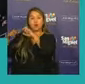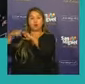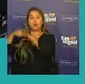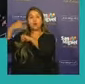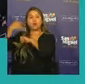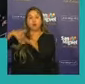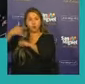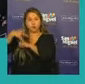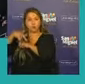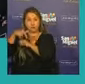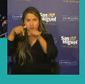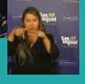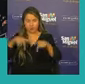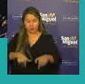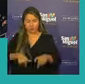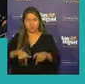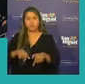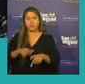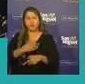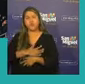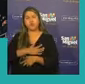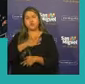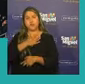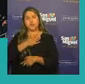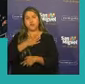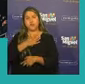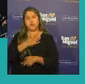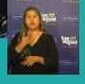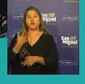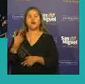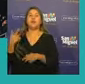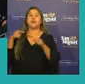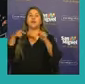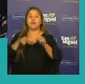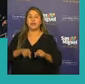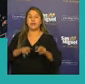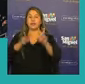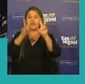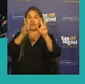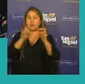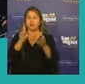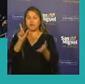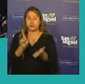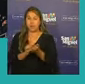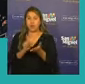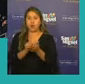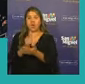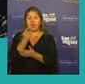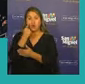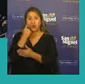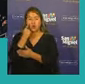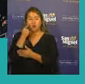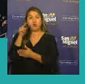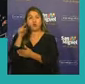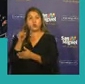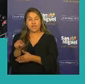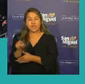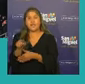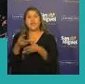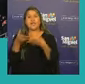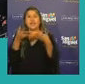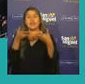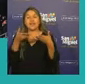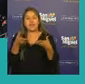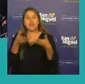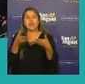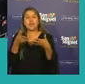sumamente importante. Hoy día siento que ese ocupamiento de los espacios, eso de conocerse, eso de estar juntos,